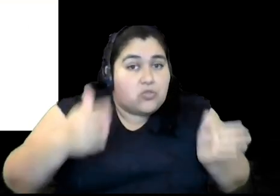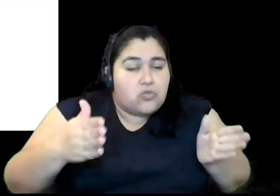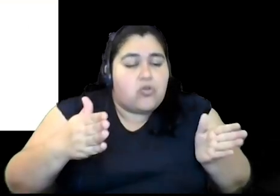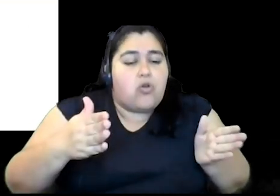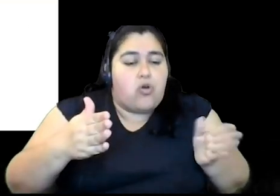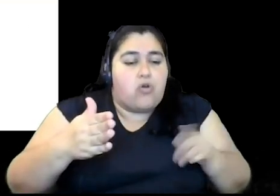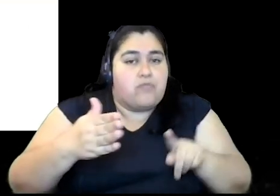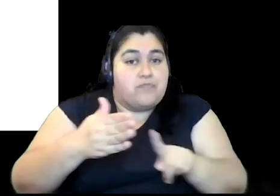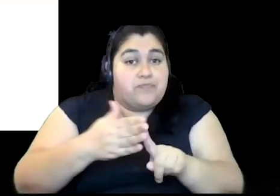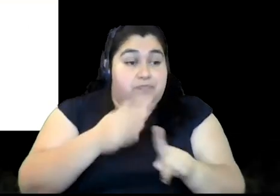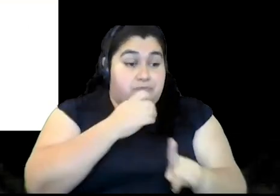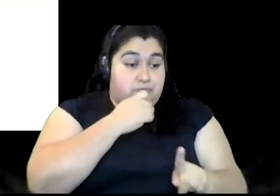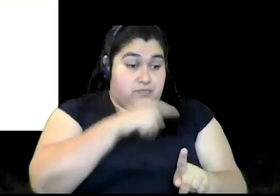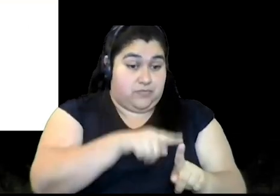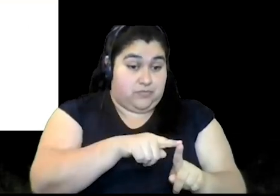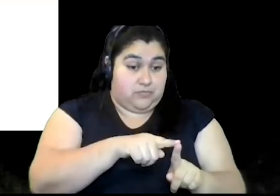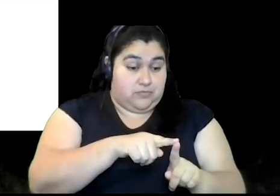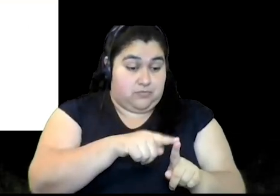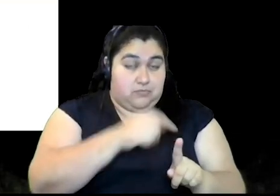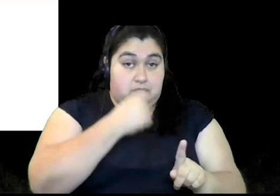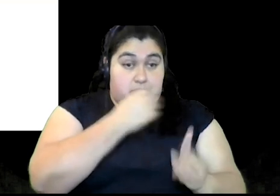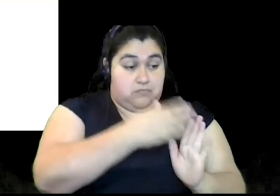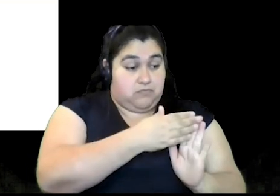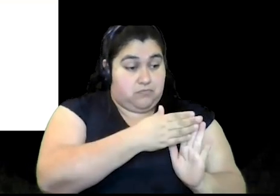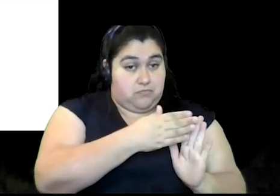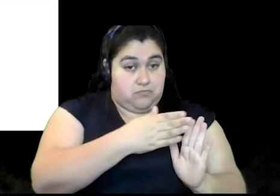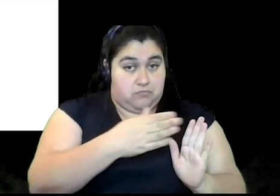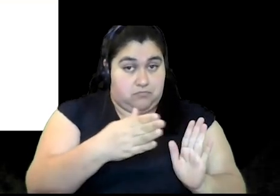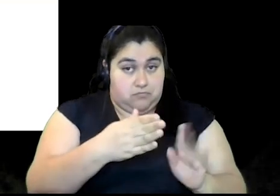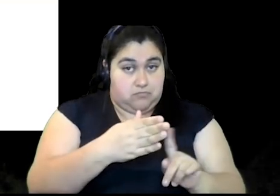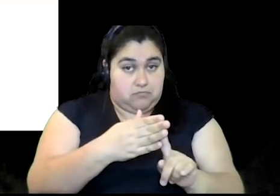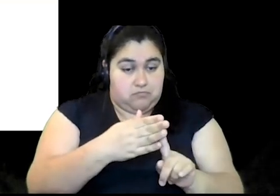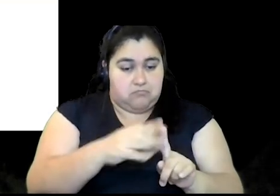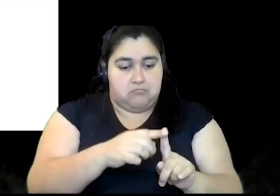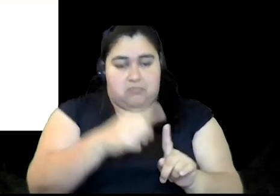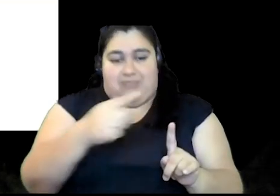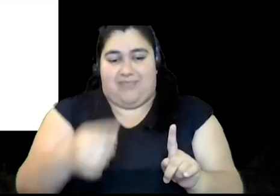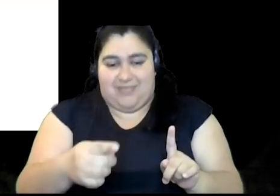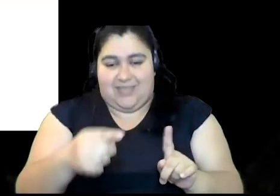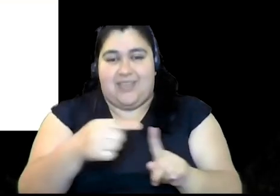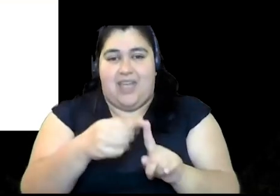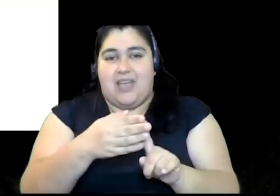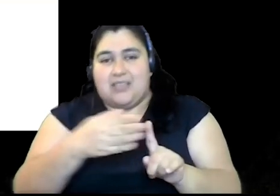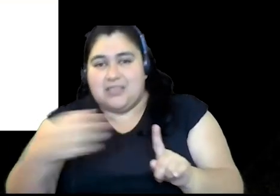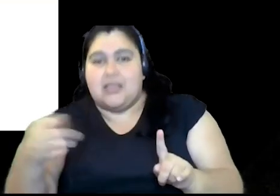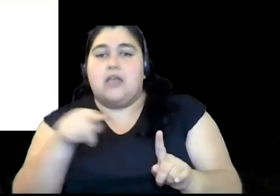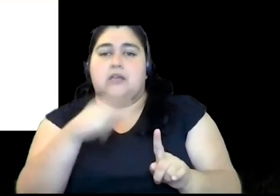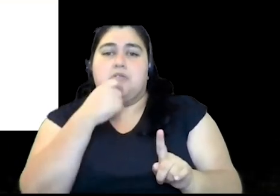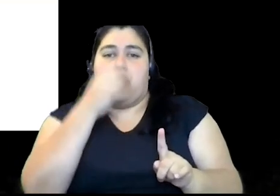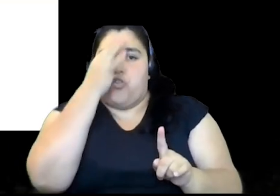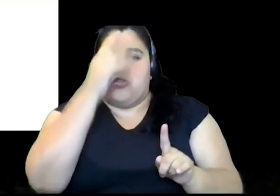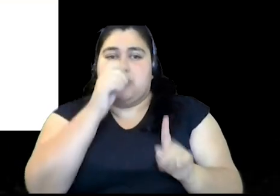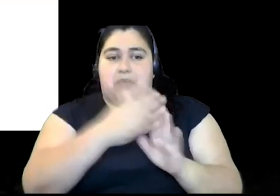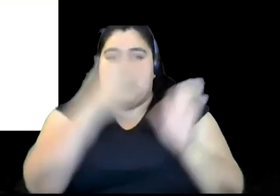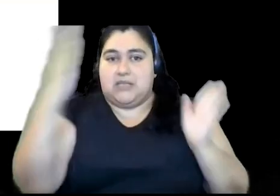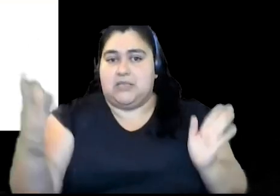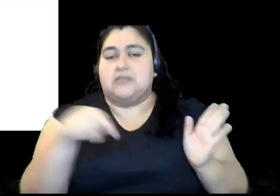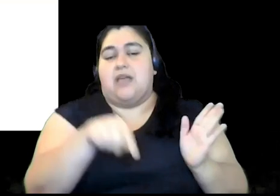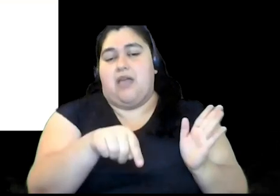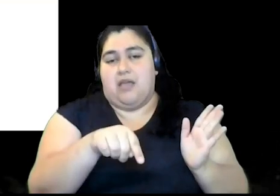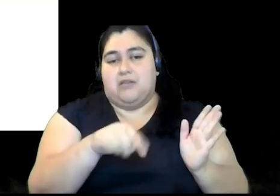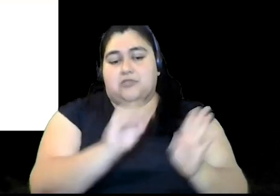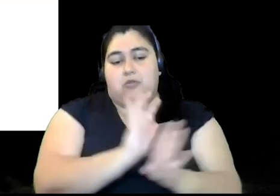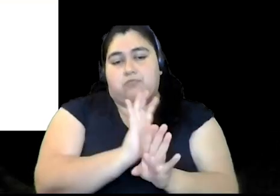partir del primer día del mes subsiguiente a cumplir 12 meses, esa persona es